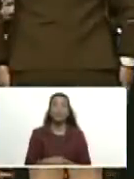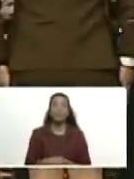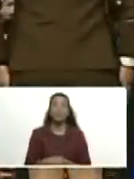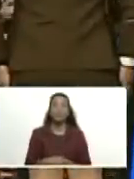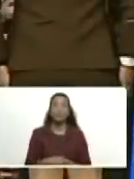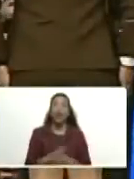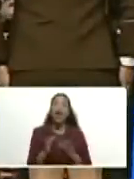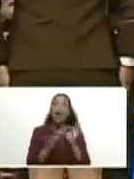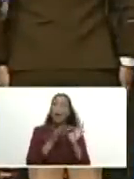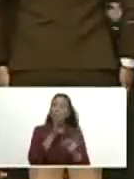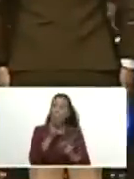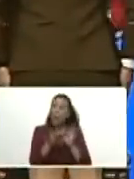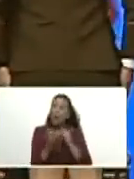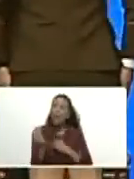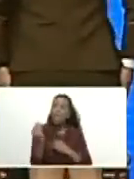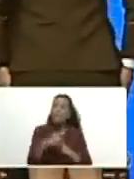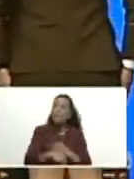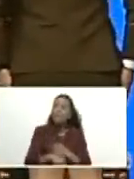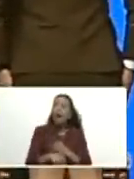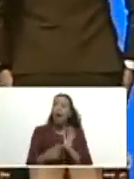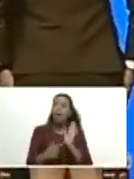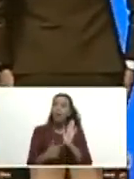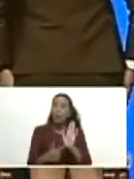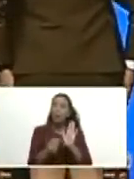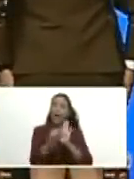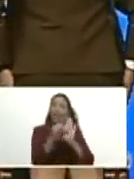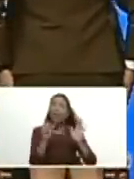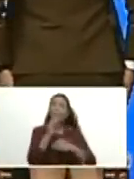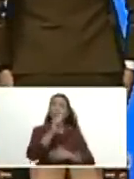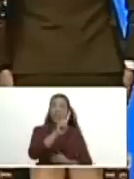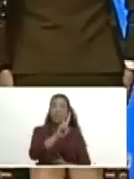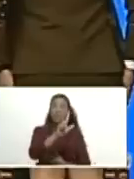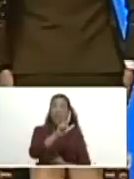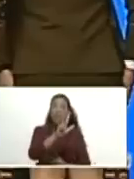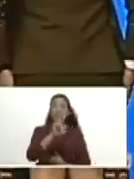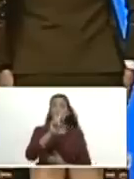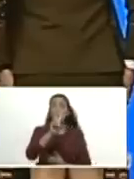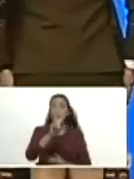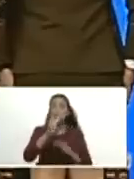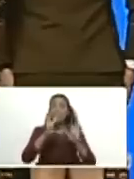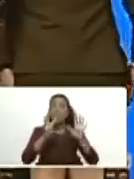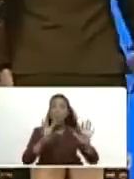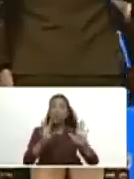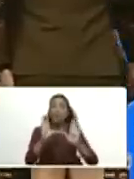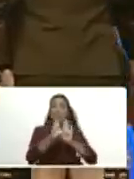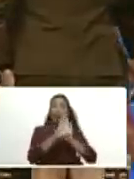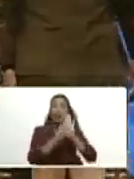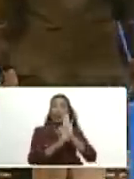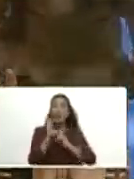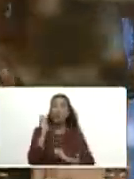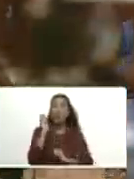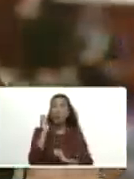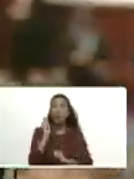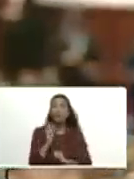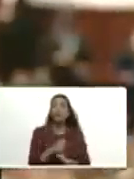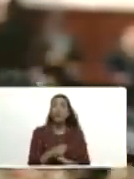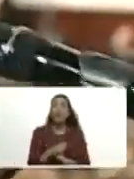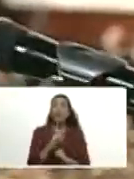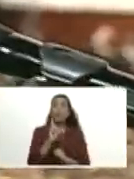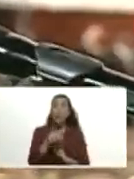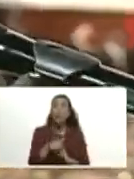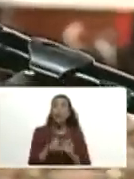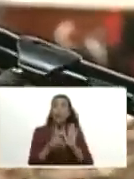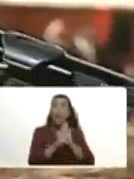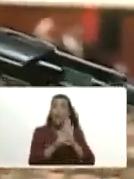Y es que precisamente esto lo prescribe el artículo 328 de la Constitución Nacional y el artículo número 29 de la